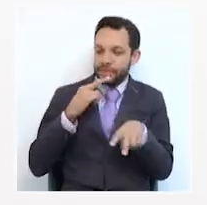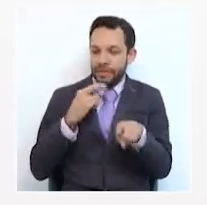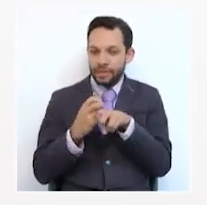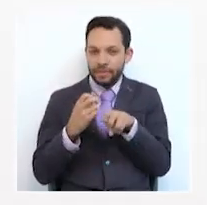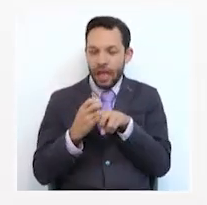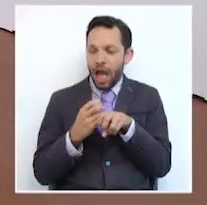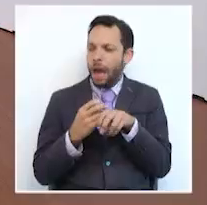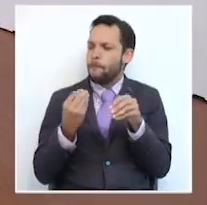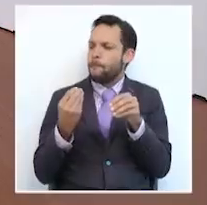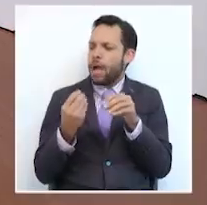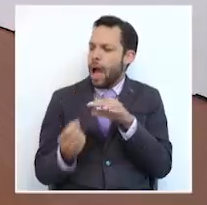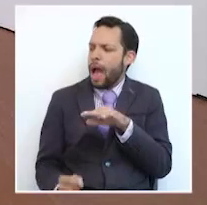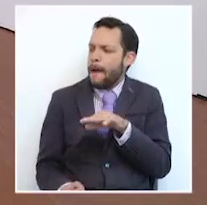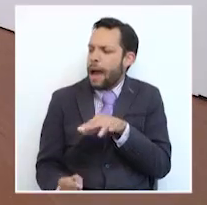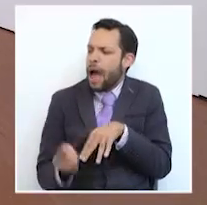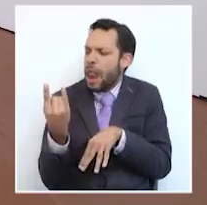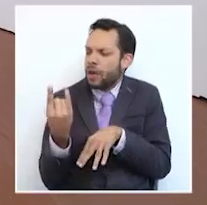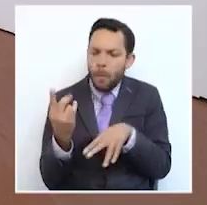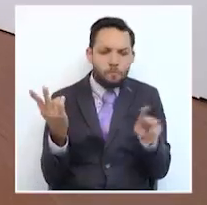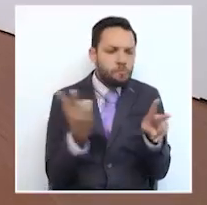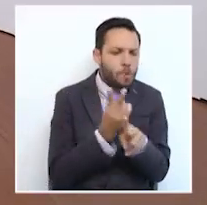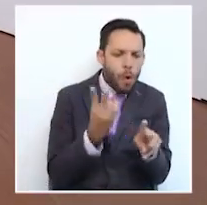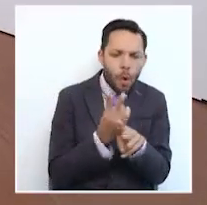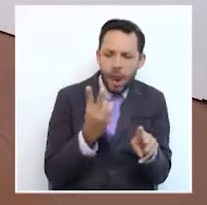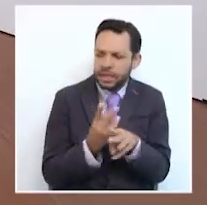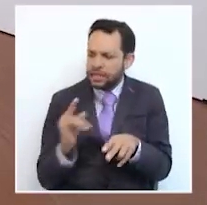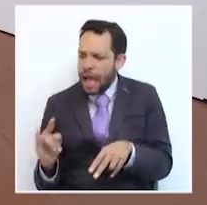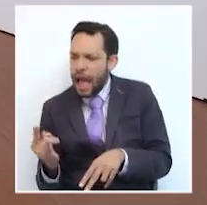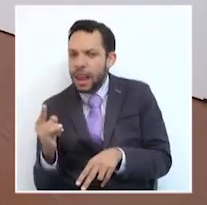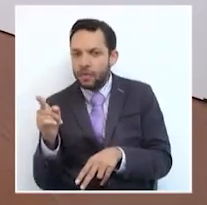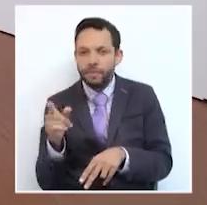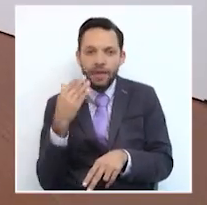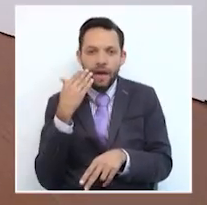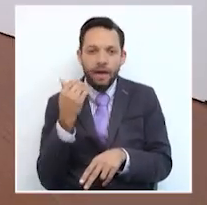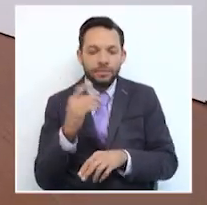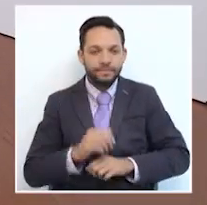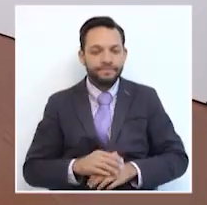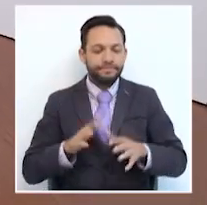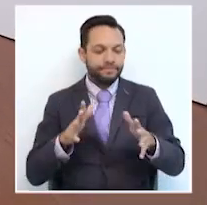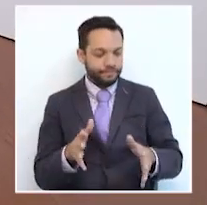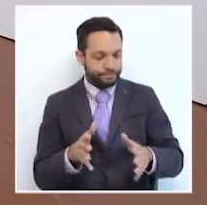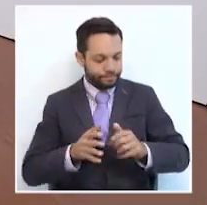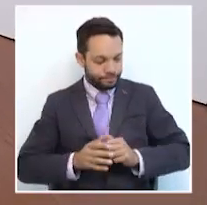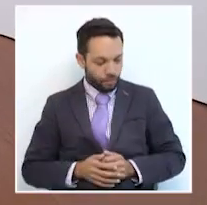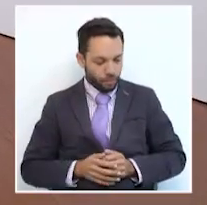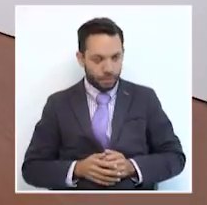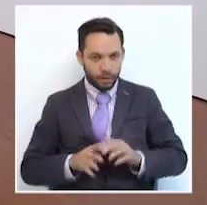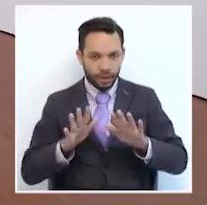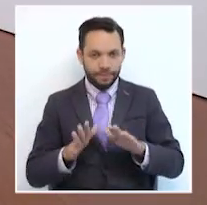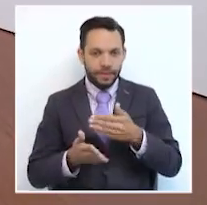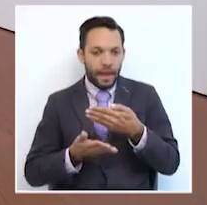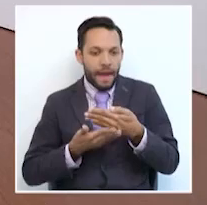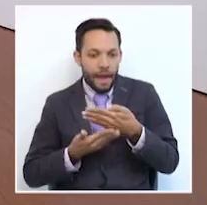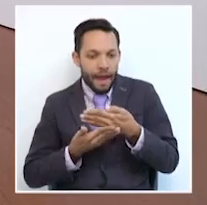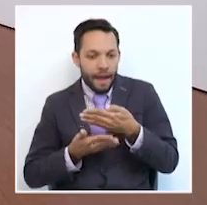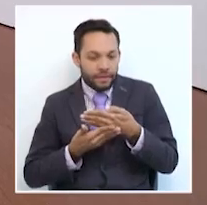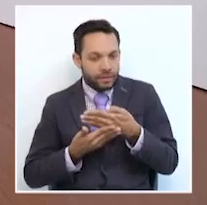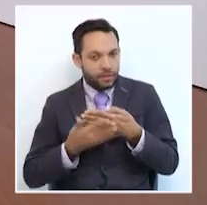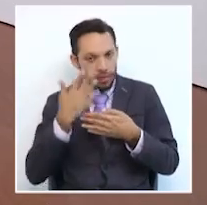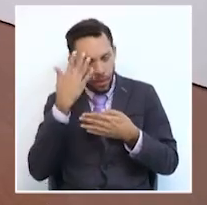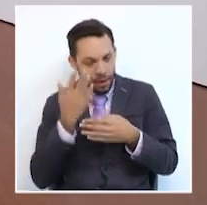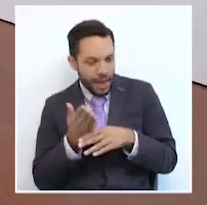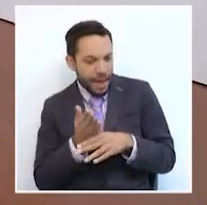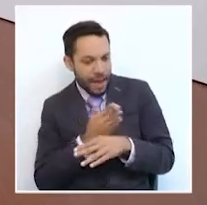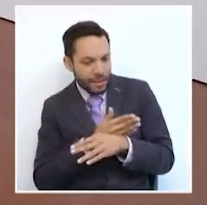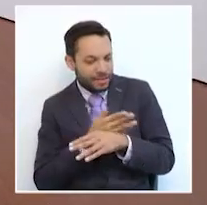violencia esta pregunta es bien interesante porque ya tiene unos síntomas pero tienen un origen lo que yo les